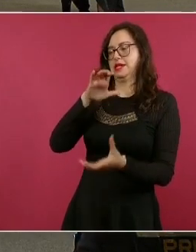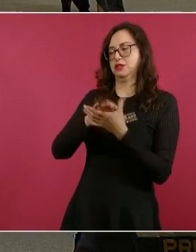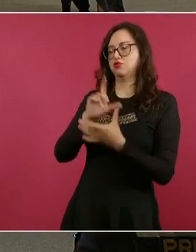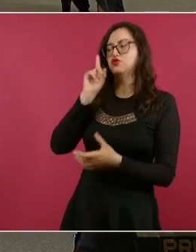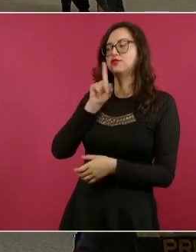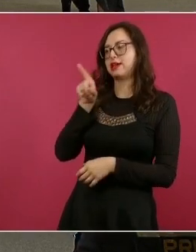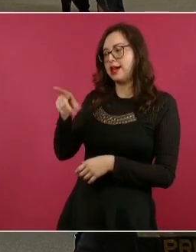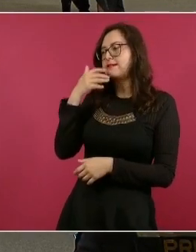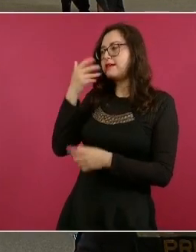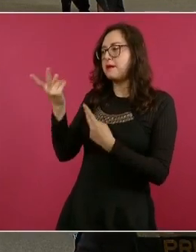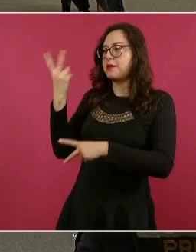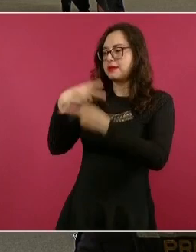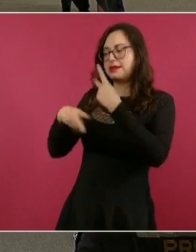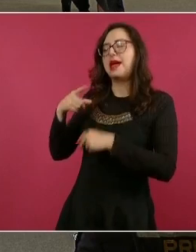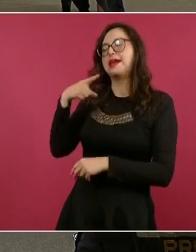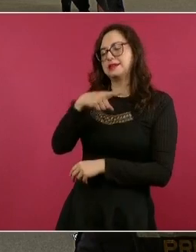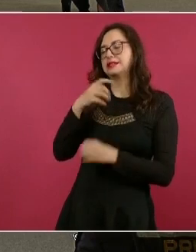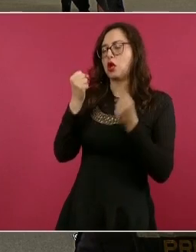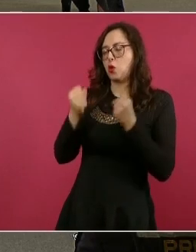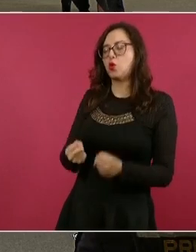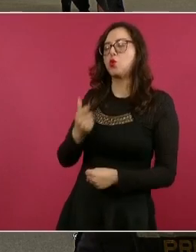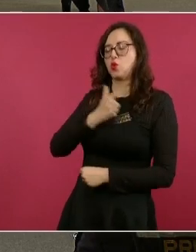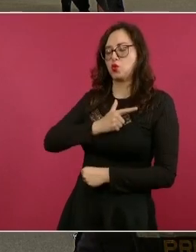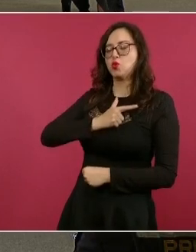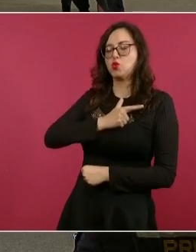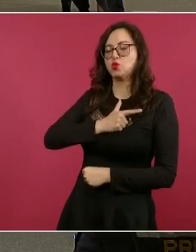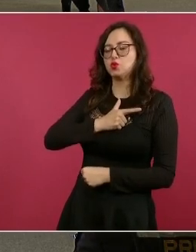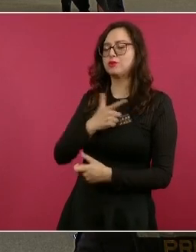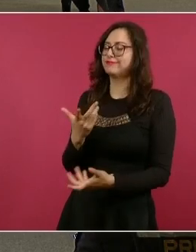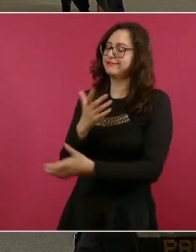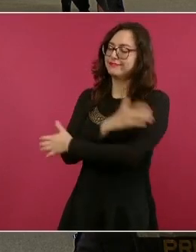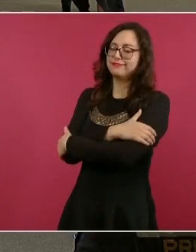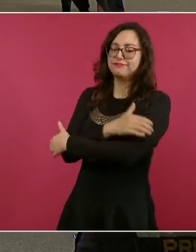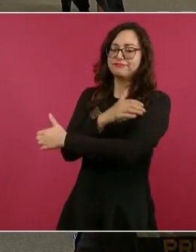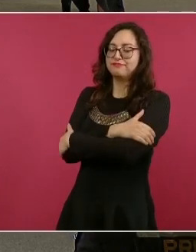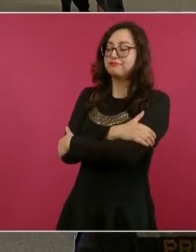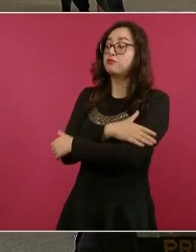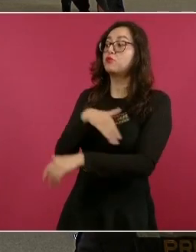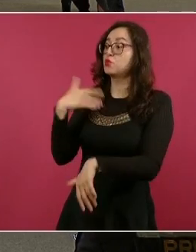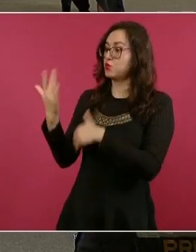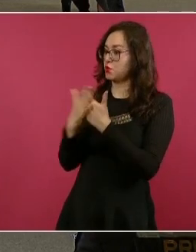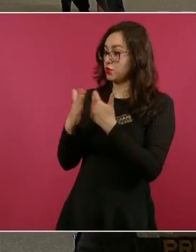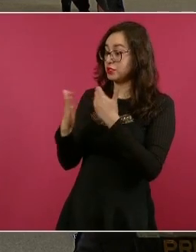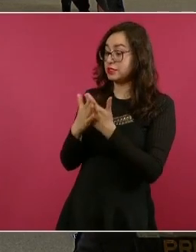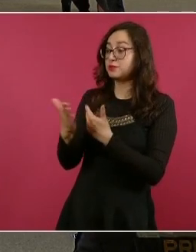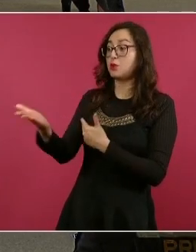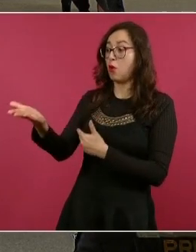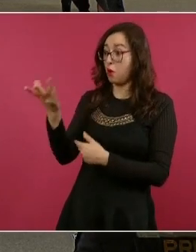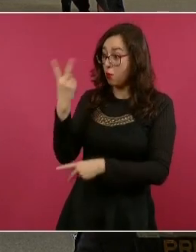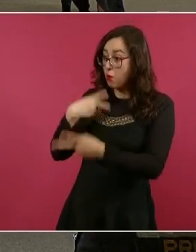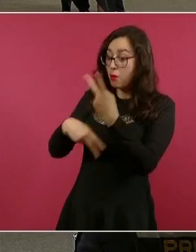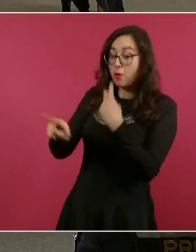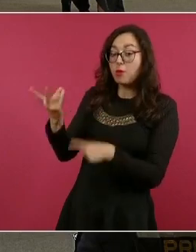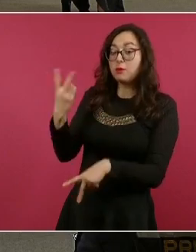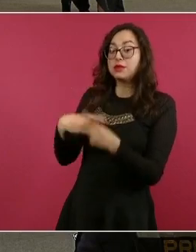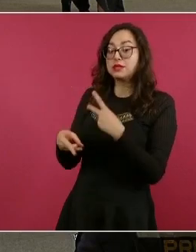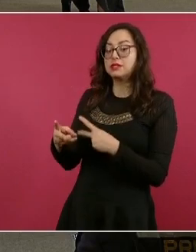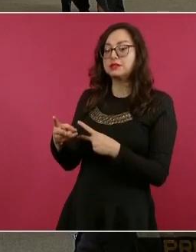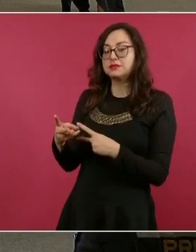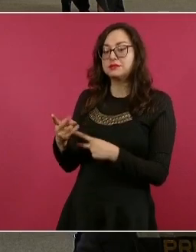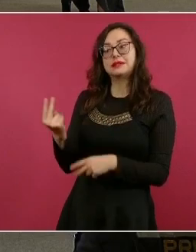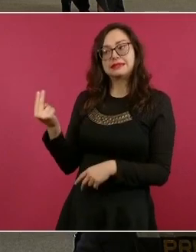mucho gusto. Y le mando un abrazo fuerte, fuerte. Cuando venga, vamos a hablar,